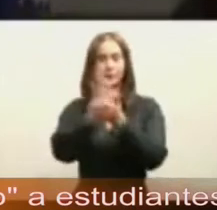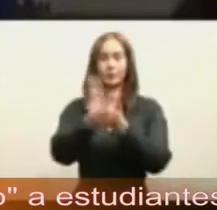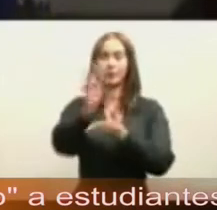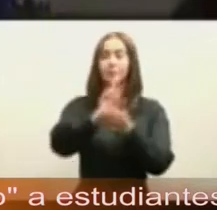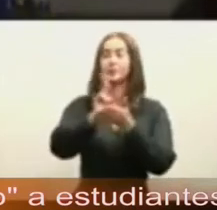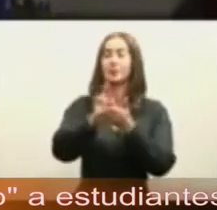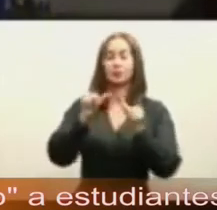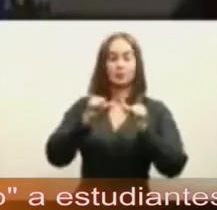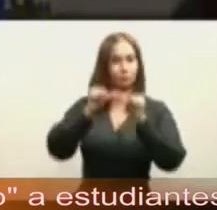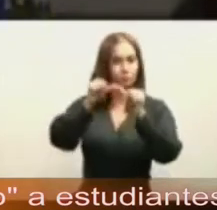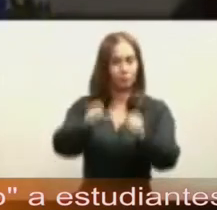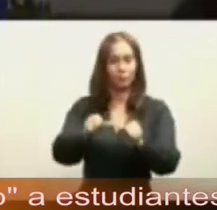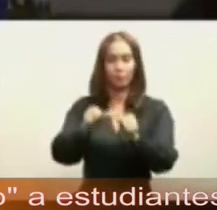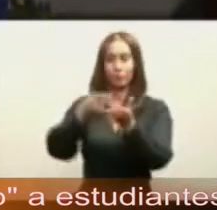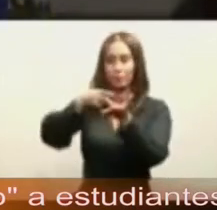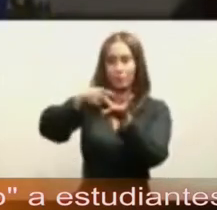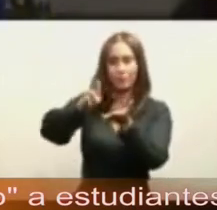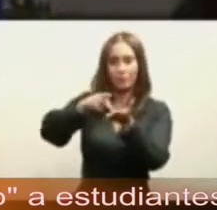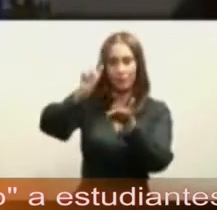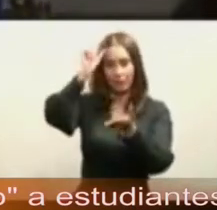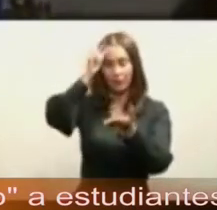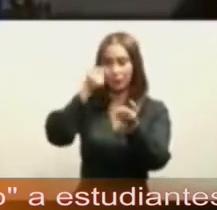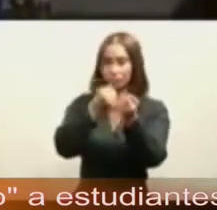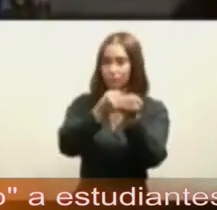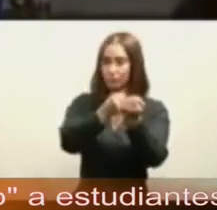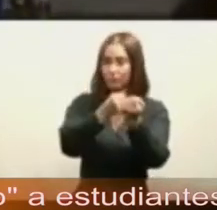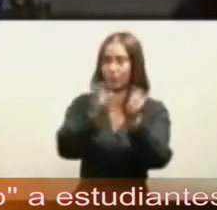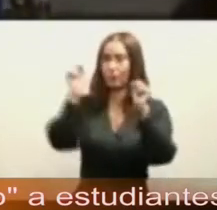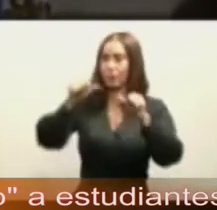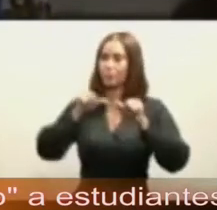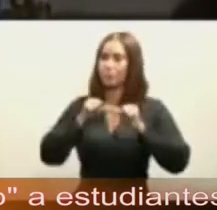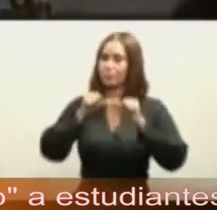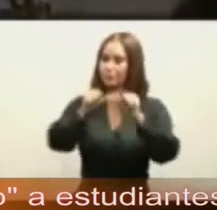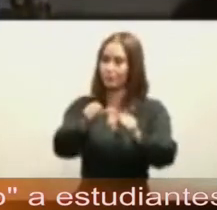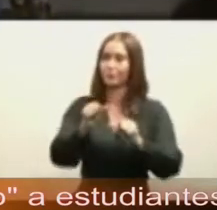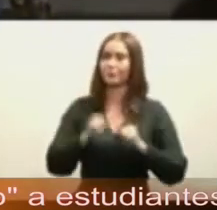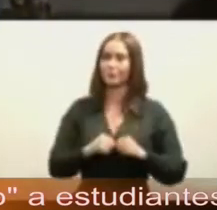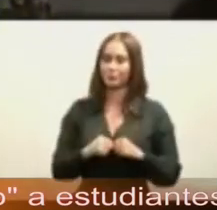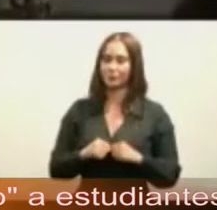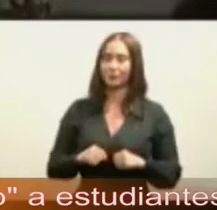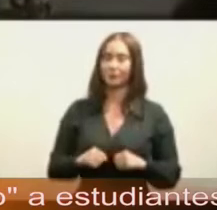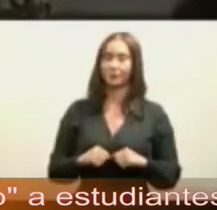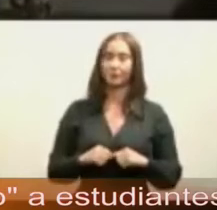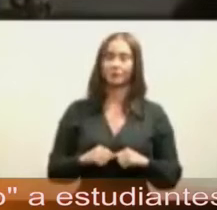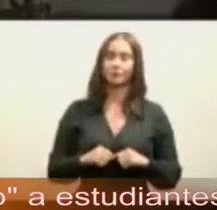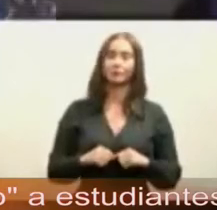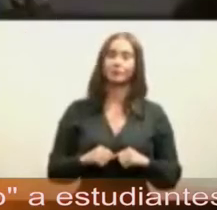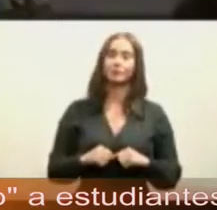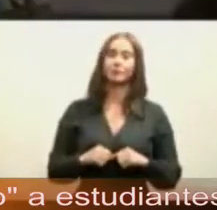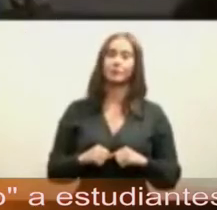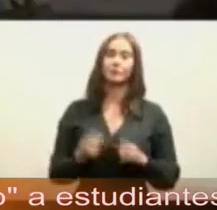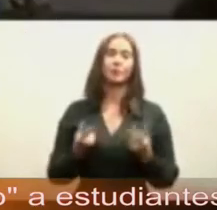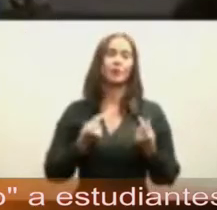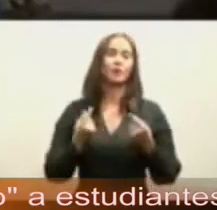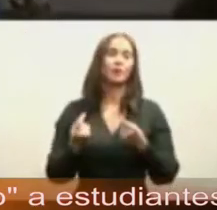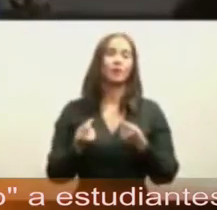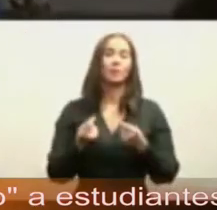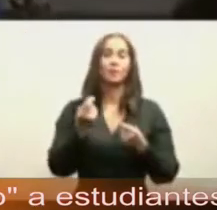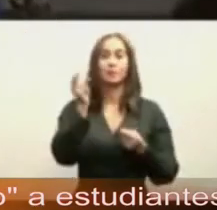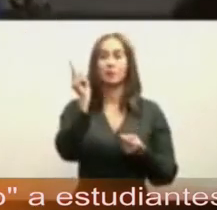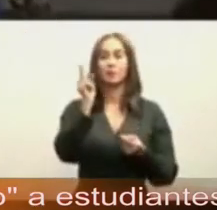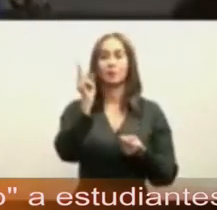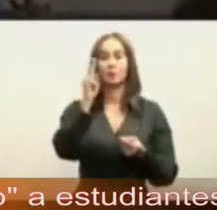encuentra en una situación de vulnerabilidad se le y ni se le impidió inscribirse en sus respectivas universidades